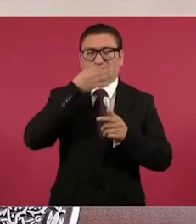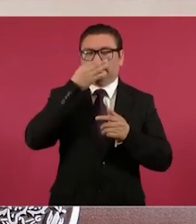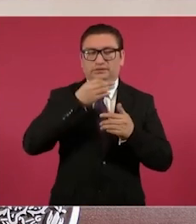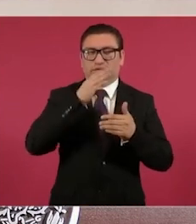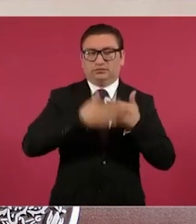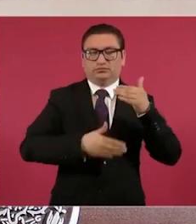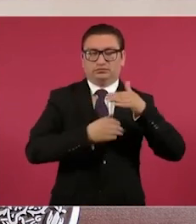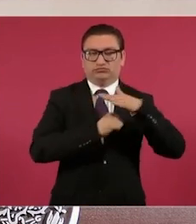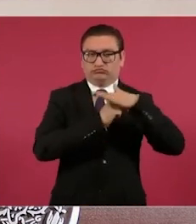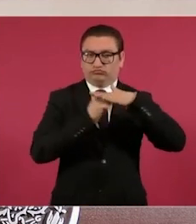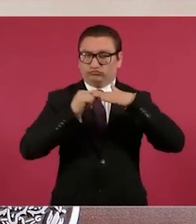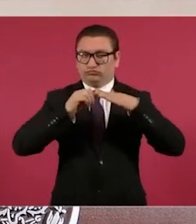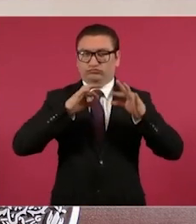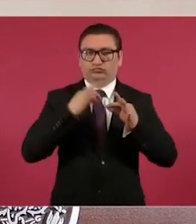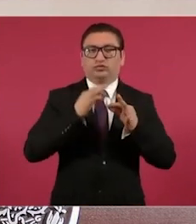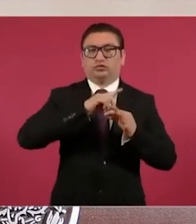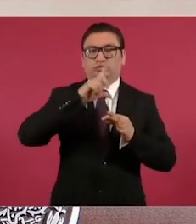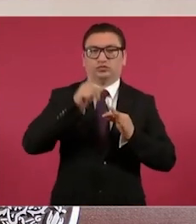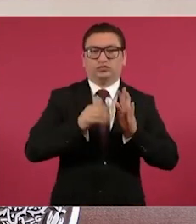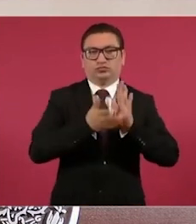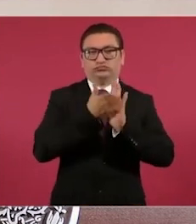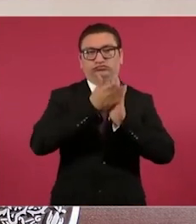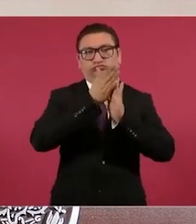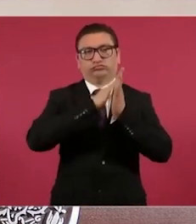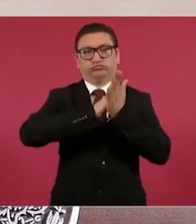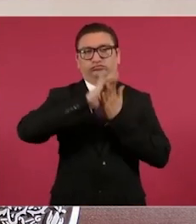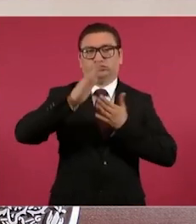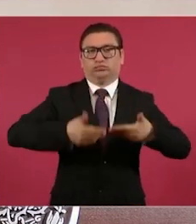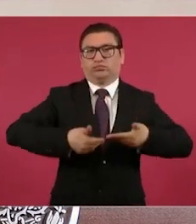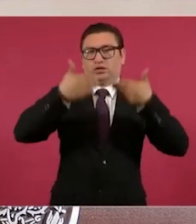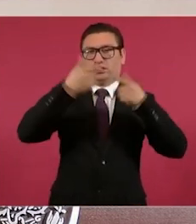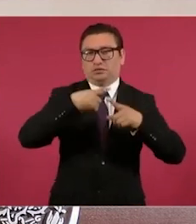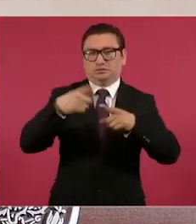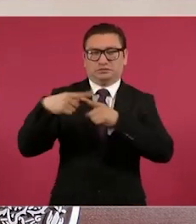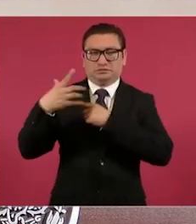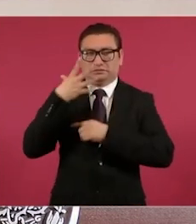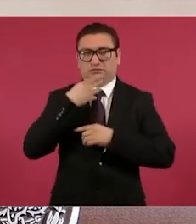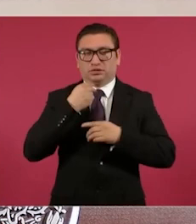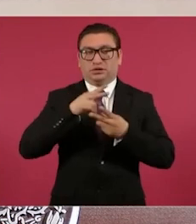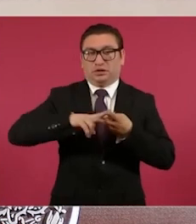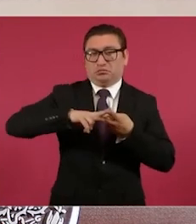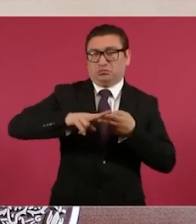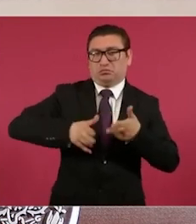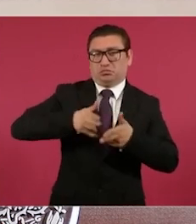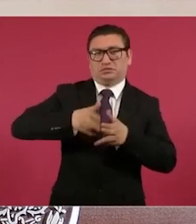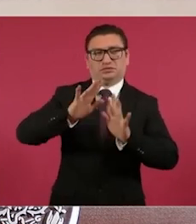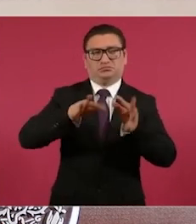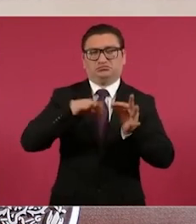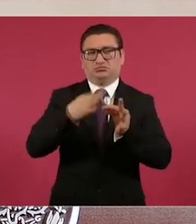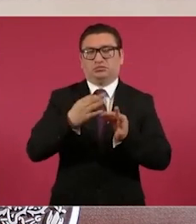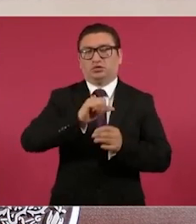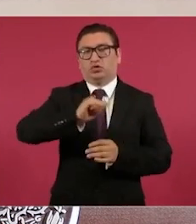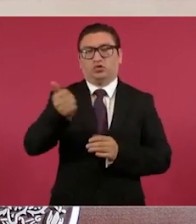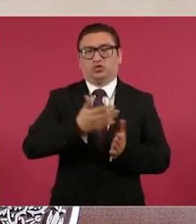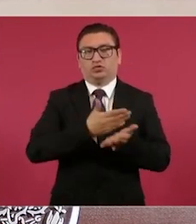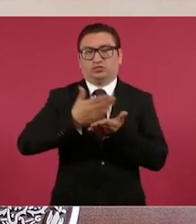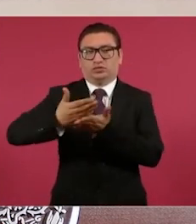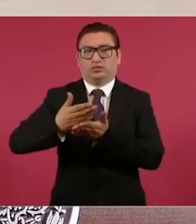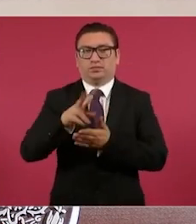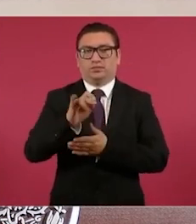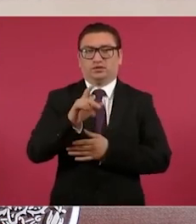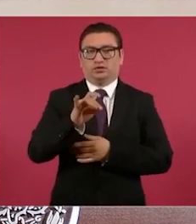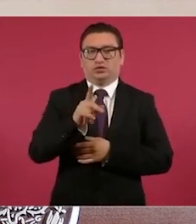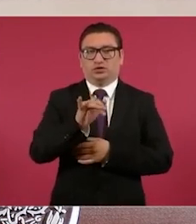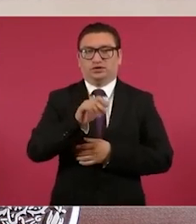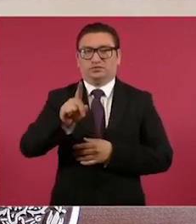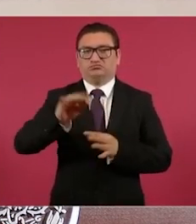la estructura para empezar todo lo que son los acabados. Toda la parte férrea ya está lista. La siguiente, Valladolid, está